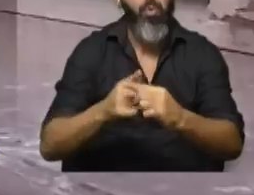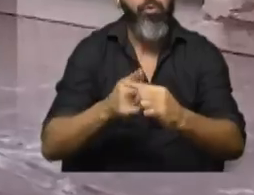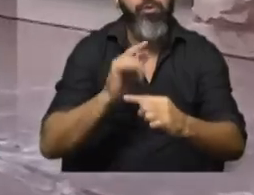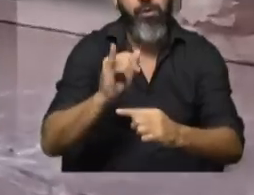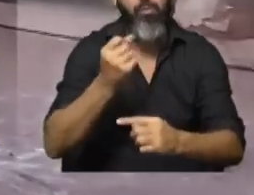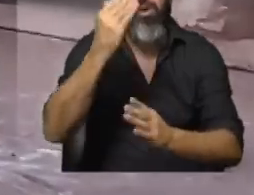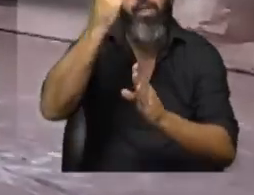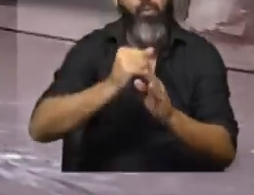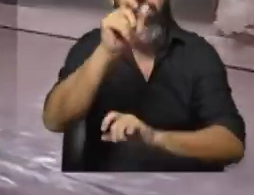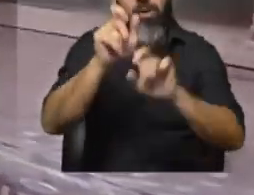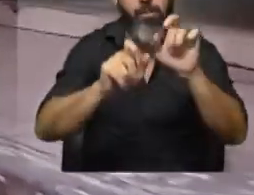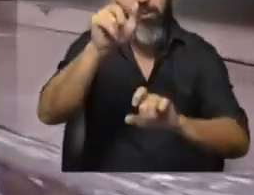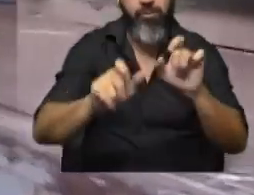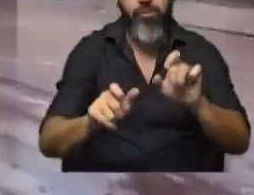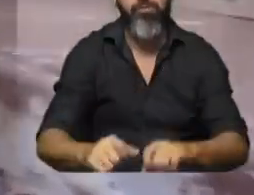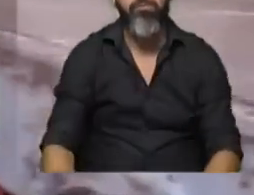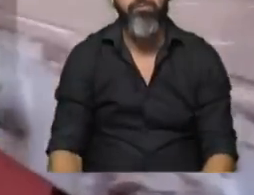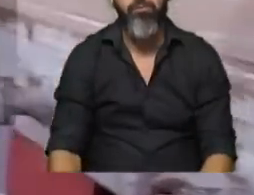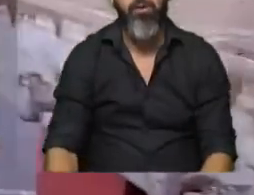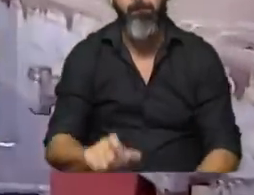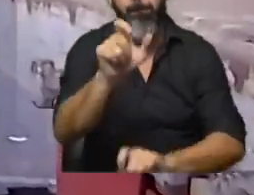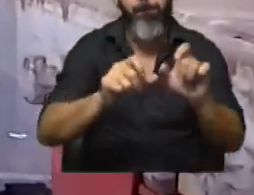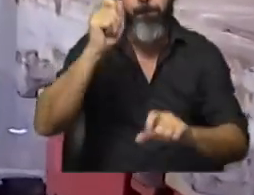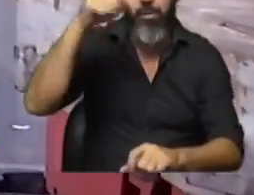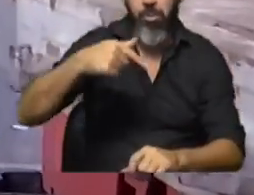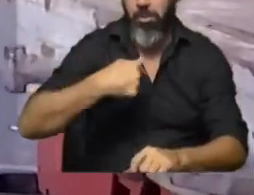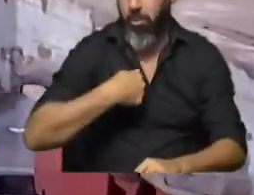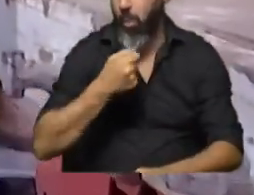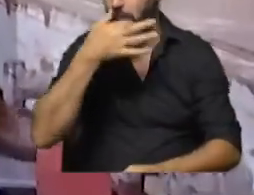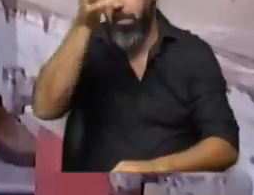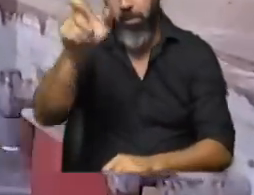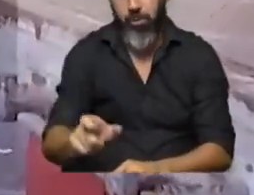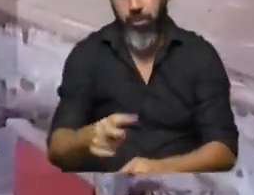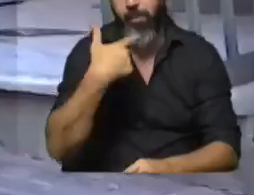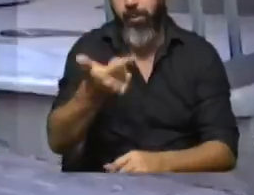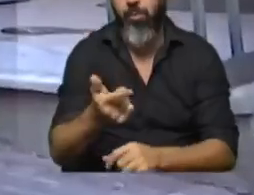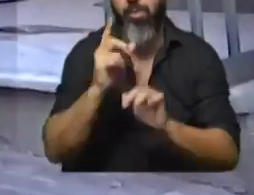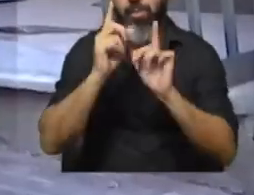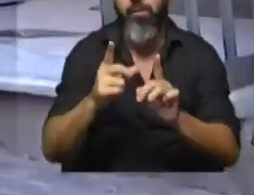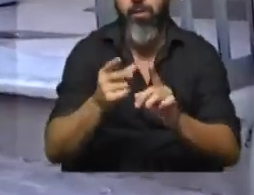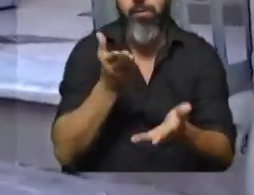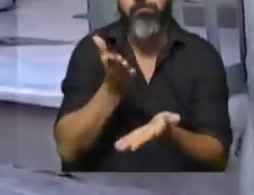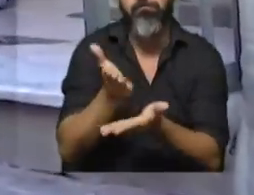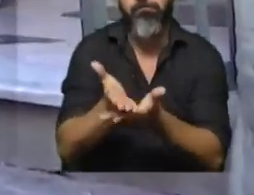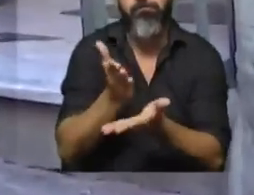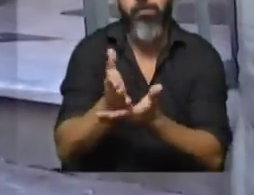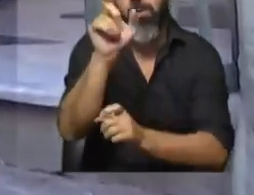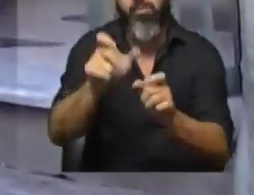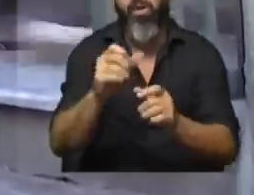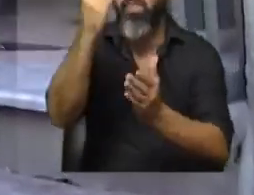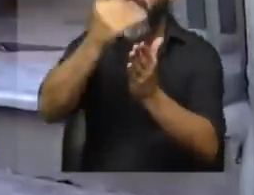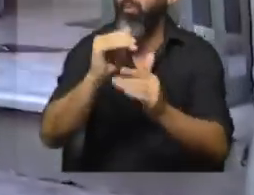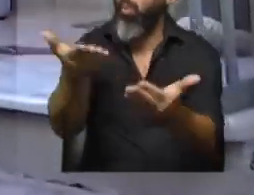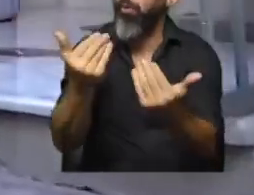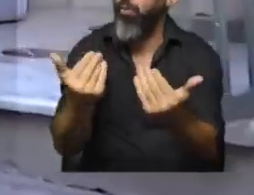medida que es una rebaja para la ciudadanía y el ciudadano común yo tú todos debemos exigir comerciantes nos